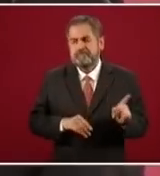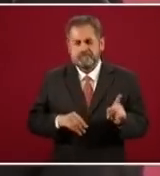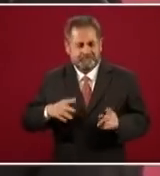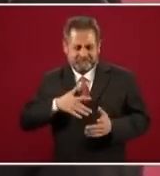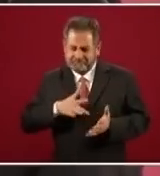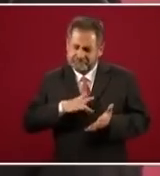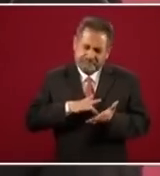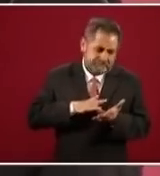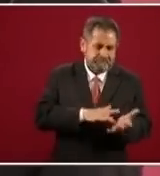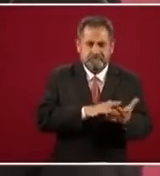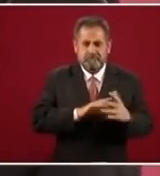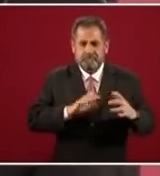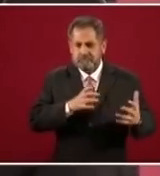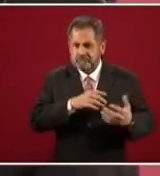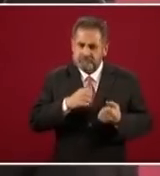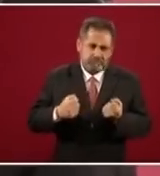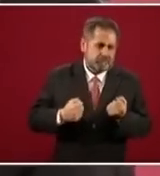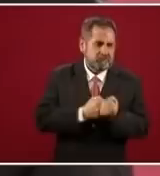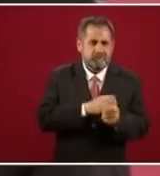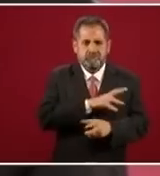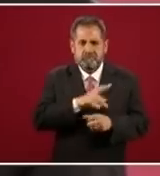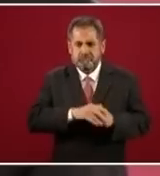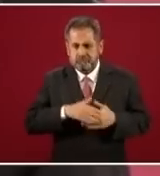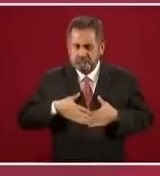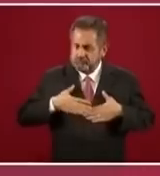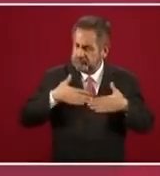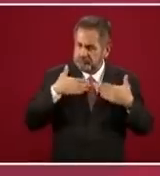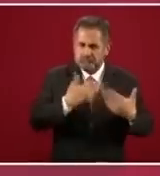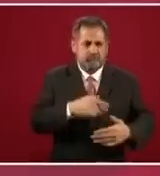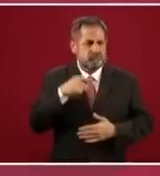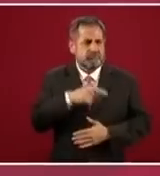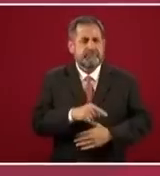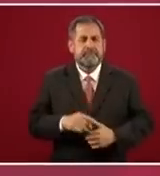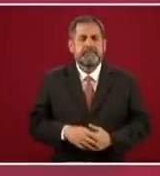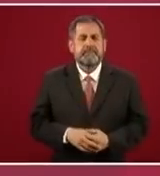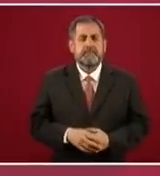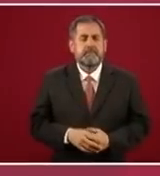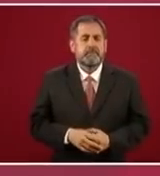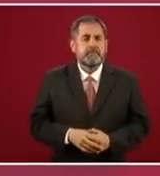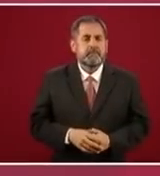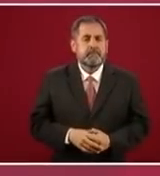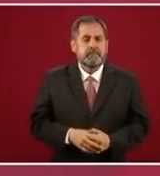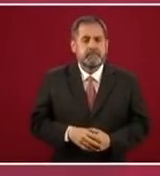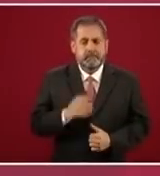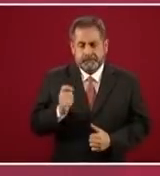apoyo, tiene todo mi respaldo, toda mi confianza. Entonces,